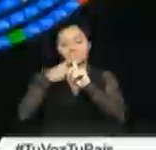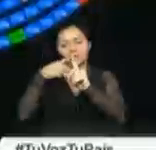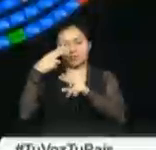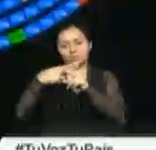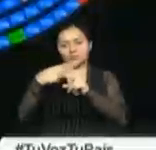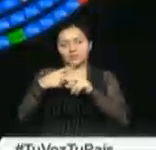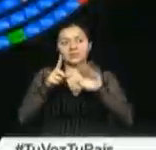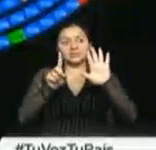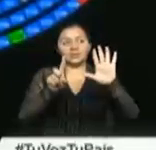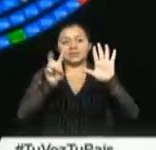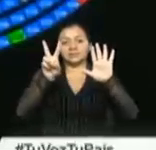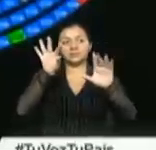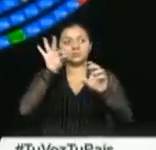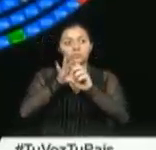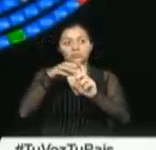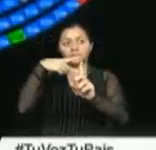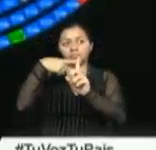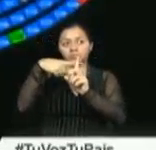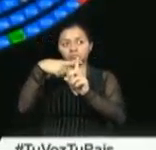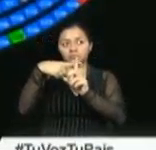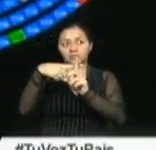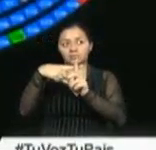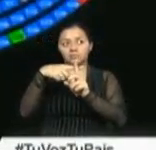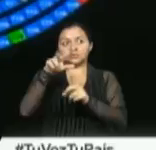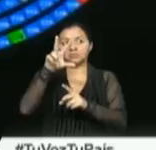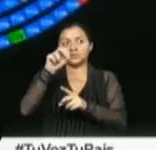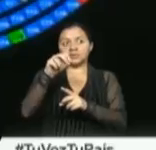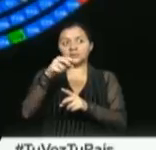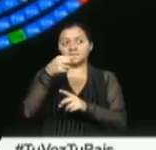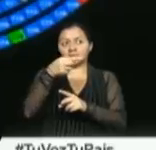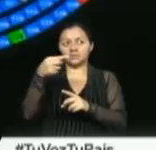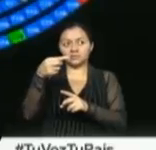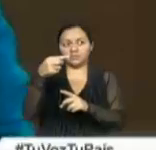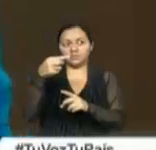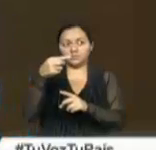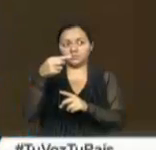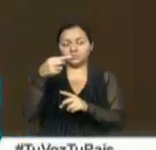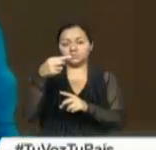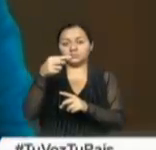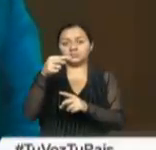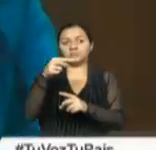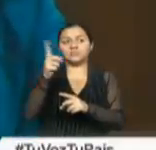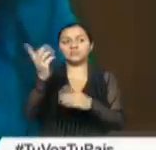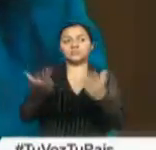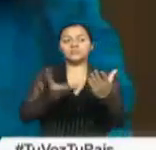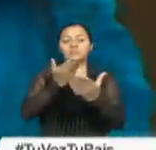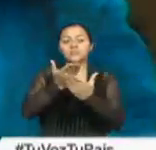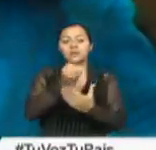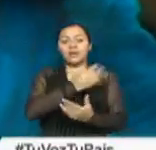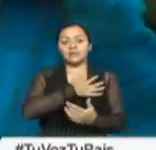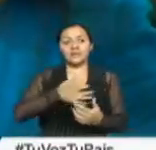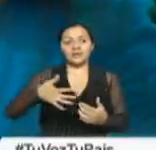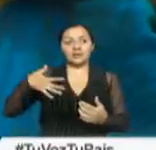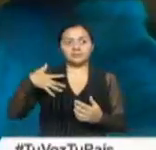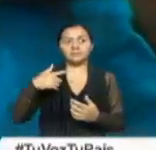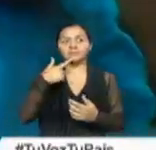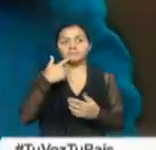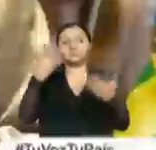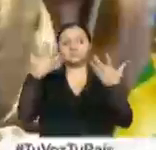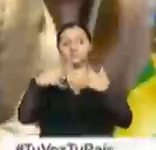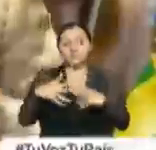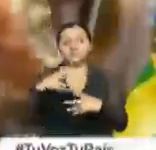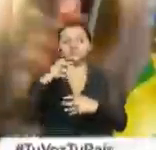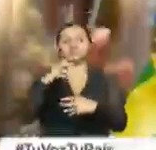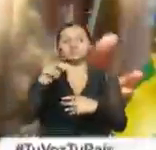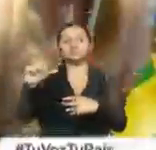afirmativos, 25 negativos y 30 abstenciones. Su candidatura fue mocionada por Gabriela Rivadeneira, en tanto que